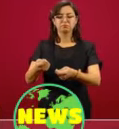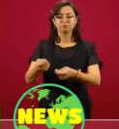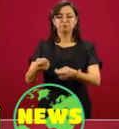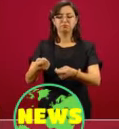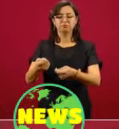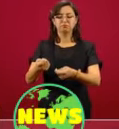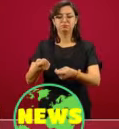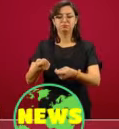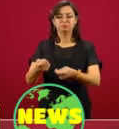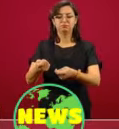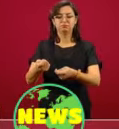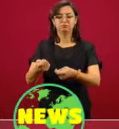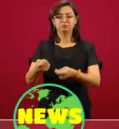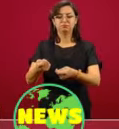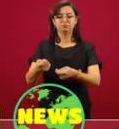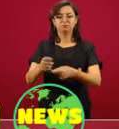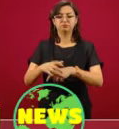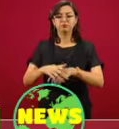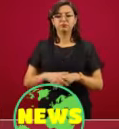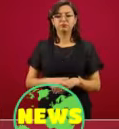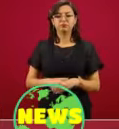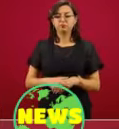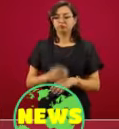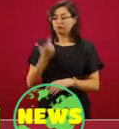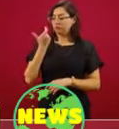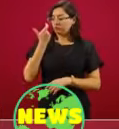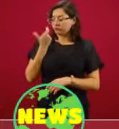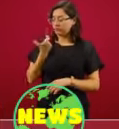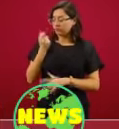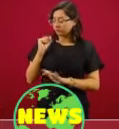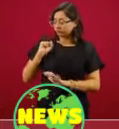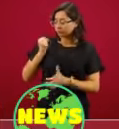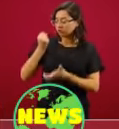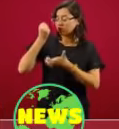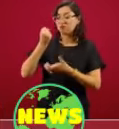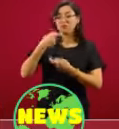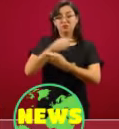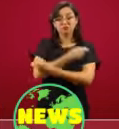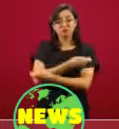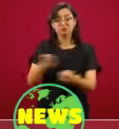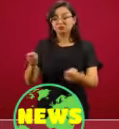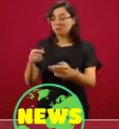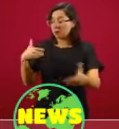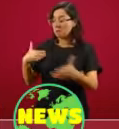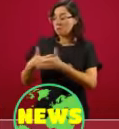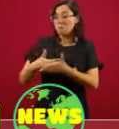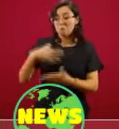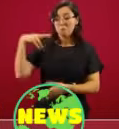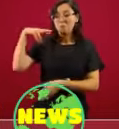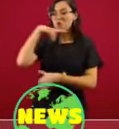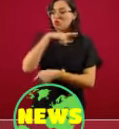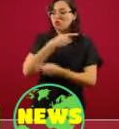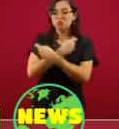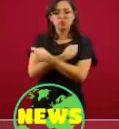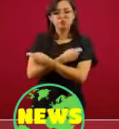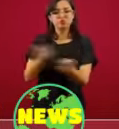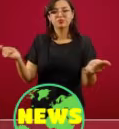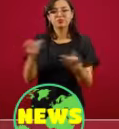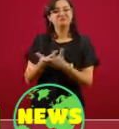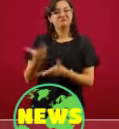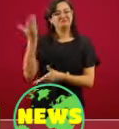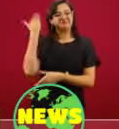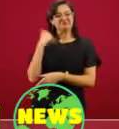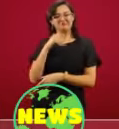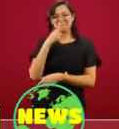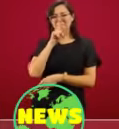nunca se había dispersado tanto dinero en tan poco tiempo para las pequeñas